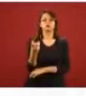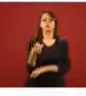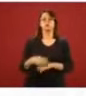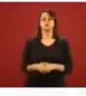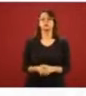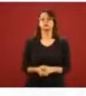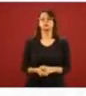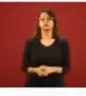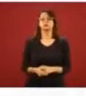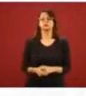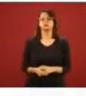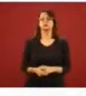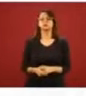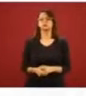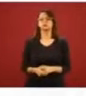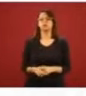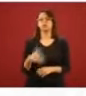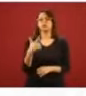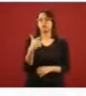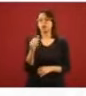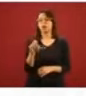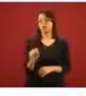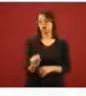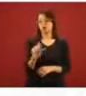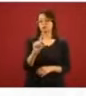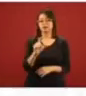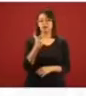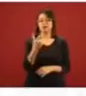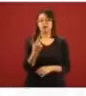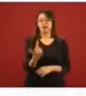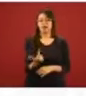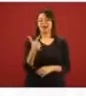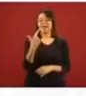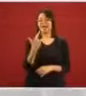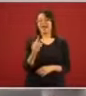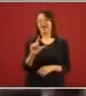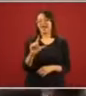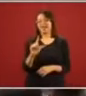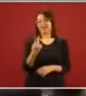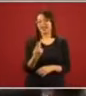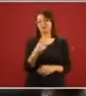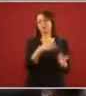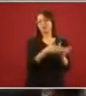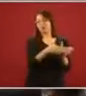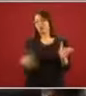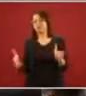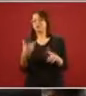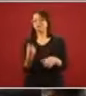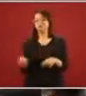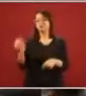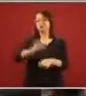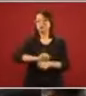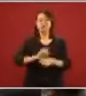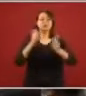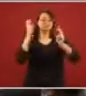2.95 pesos por kilo. En gas LP, en esta semana hicimos bastantes verificaciones,